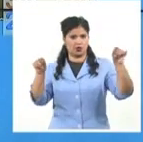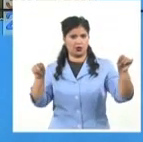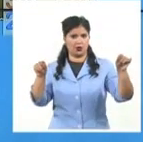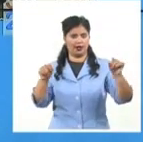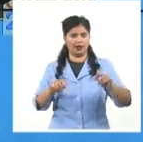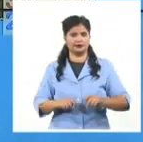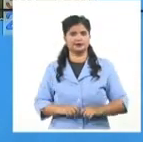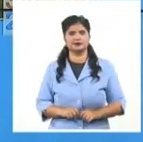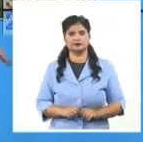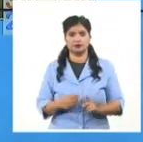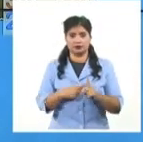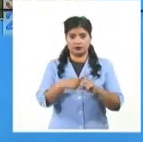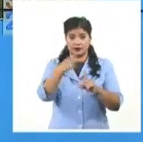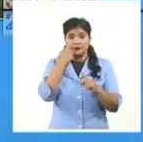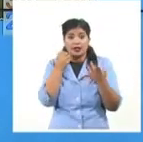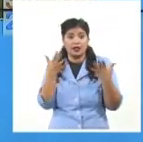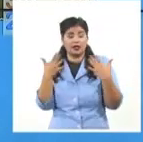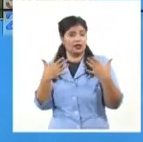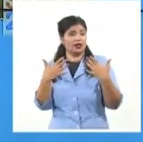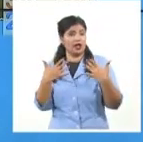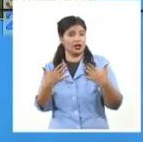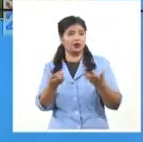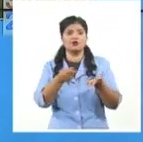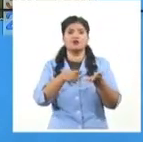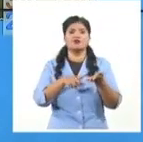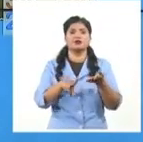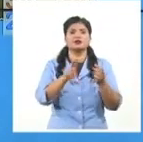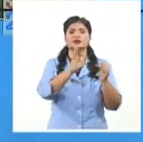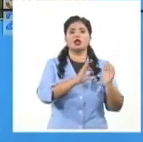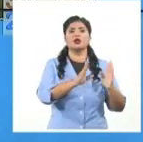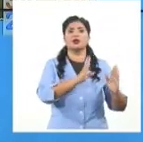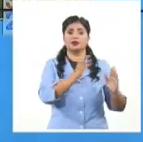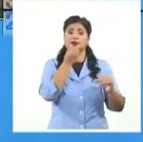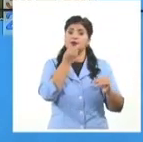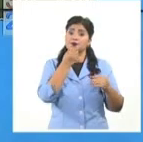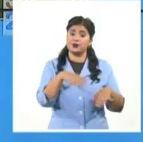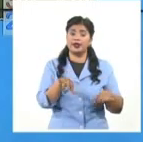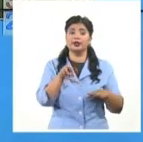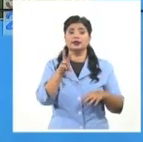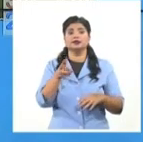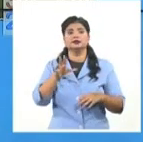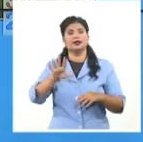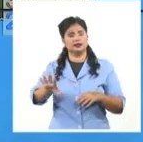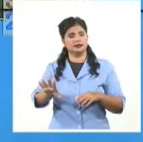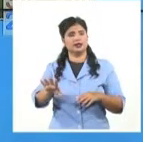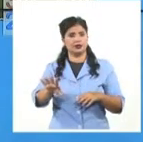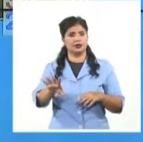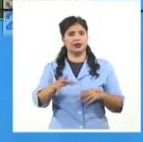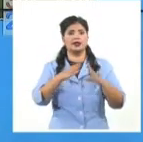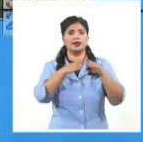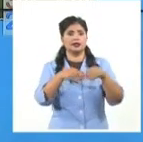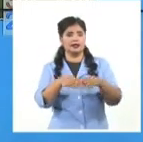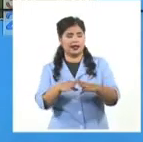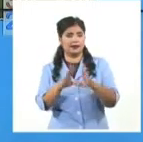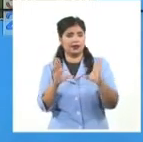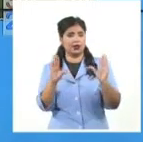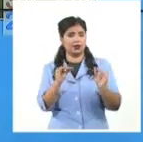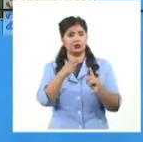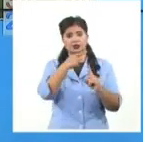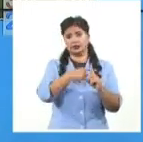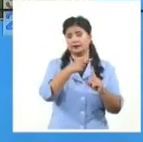nacional, superiores en zonas de las provincias del sur oriental, donde puede llegar hasta 35 en la provincia de Granma. En la noche, las